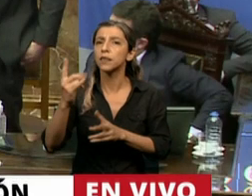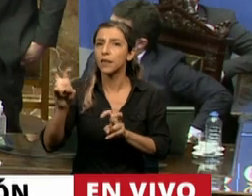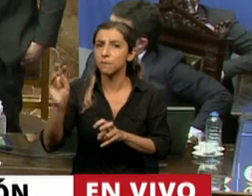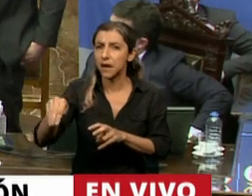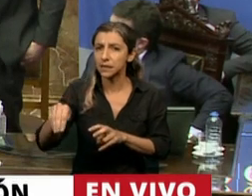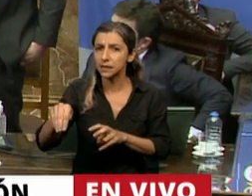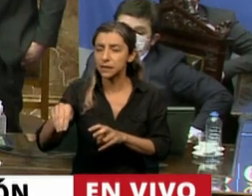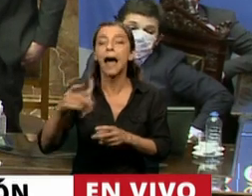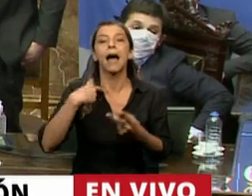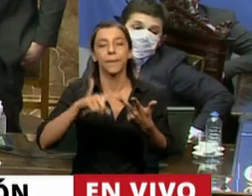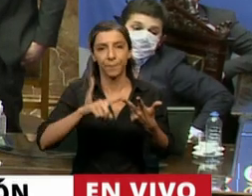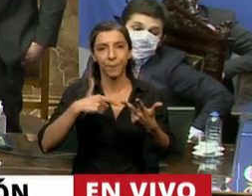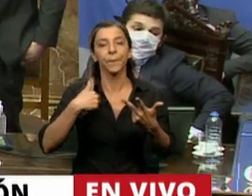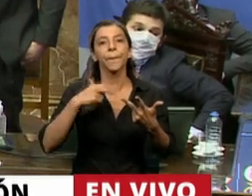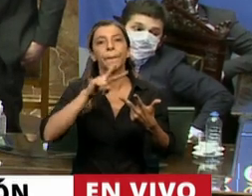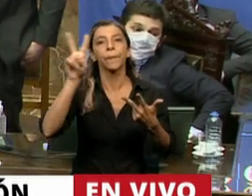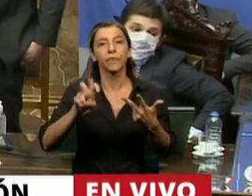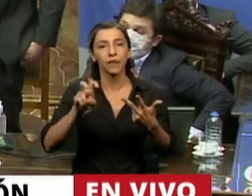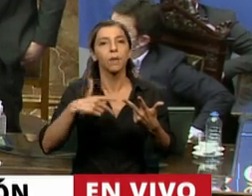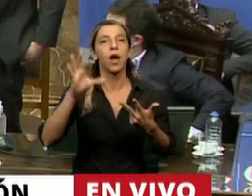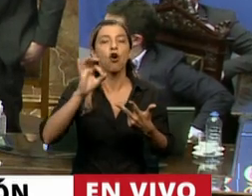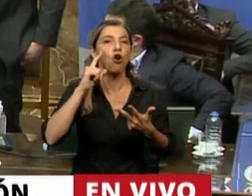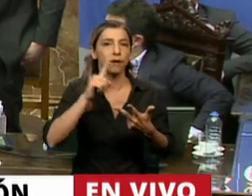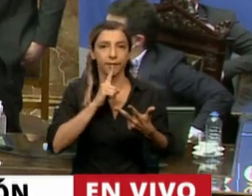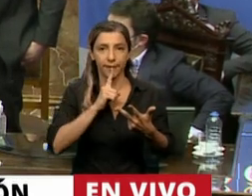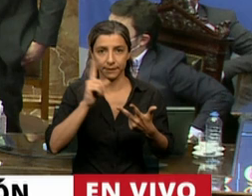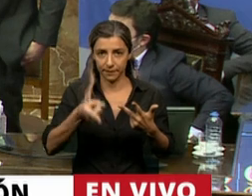y el tema de la del convenio de oit